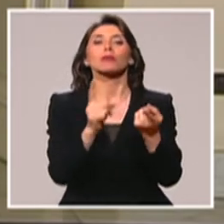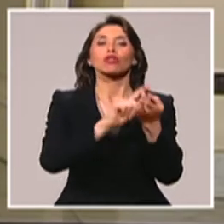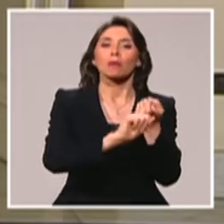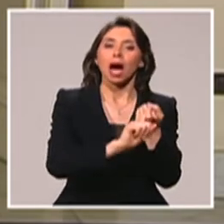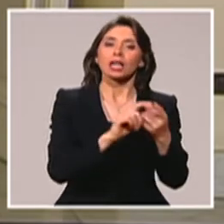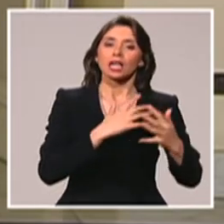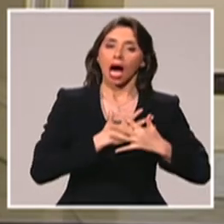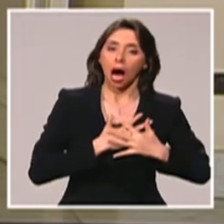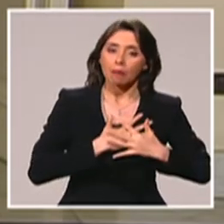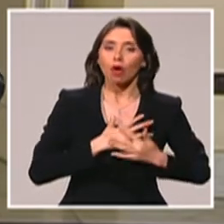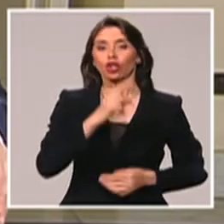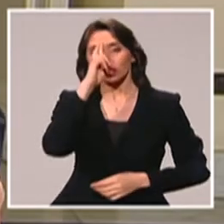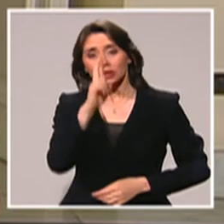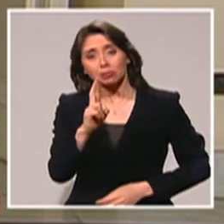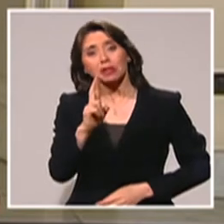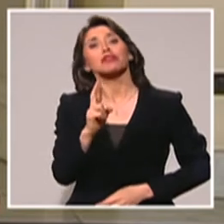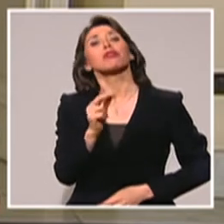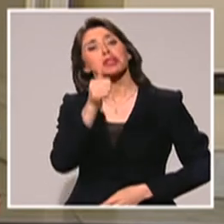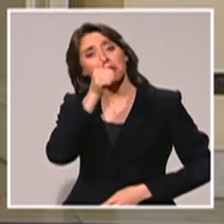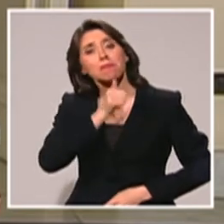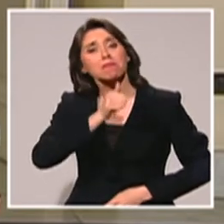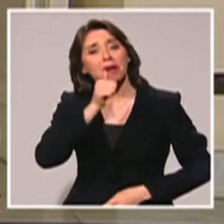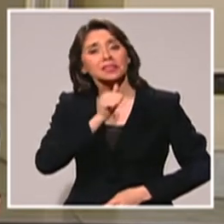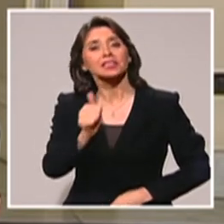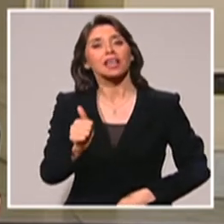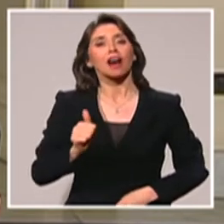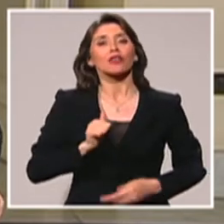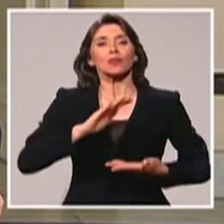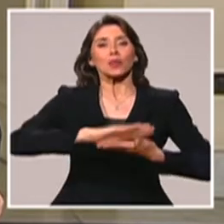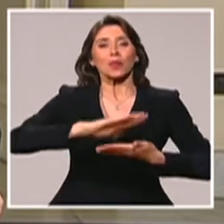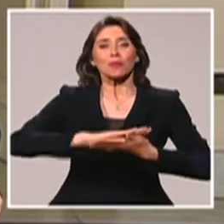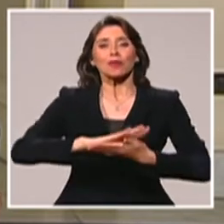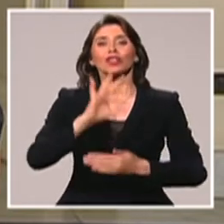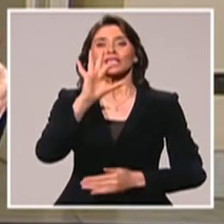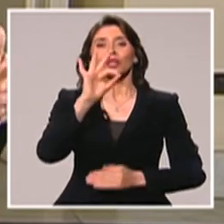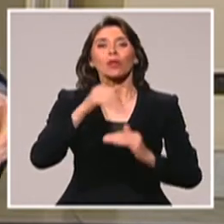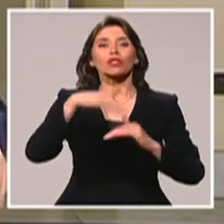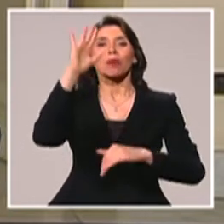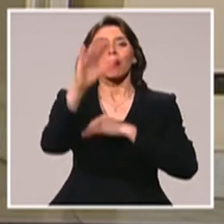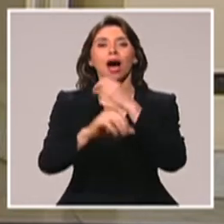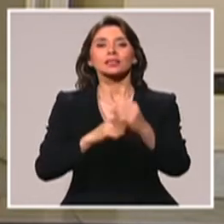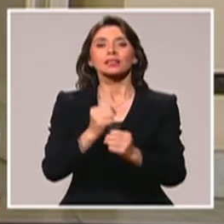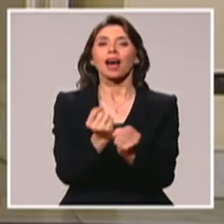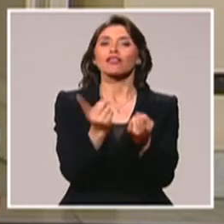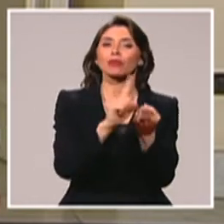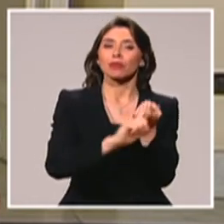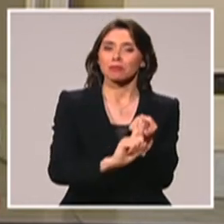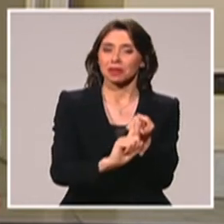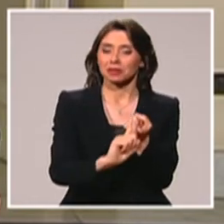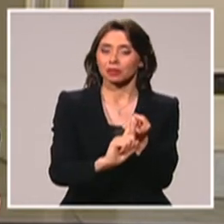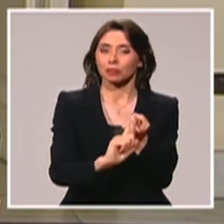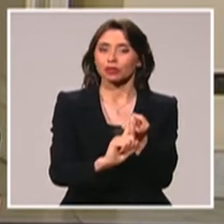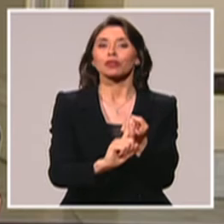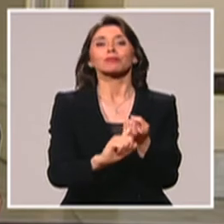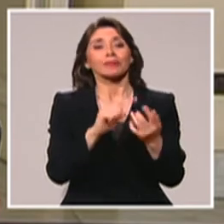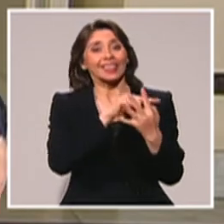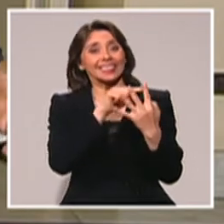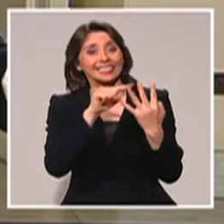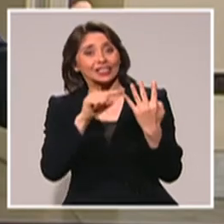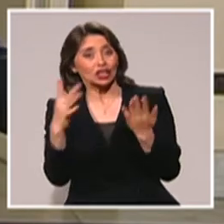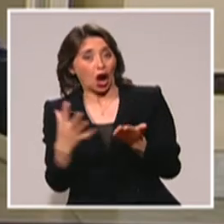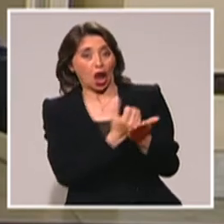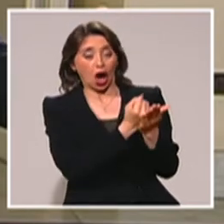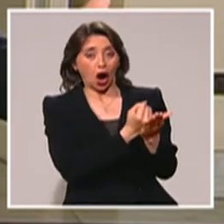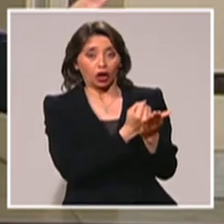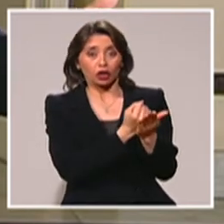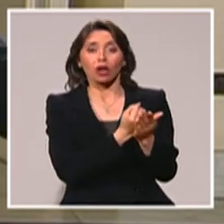respeto y paciencia han cumplido 50 o más años de matrimonio estos logros lejos